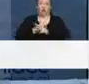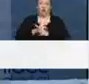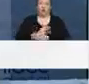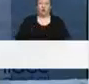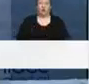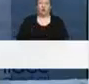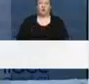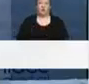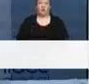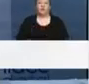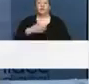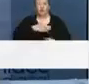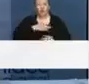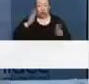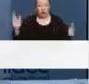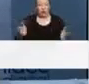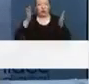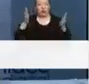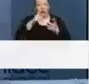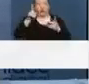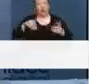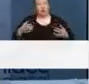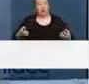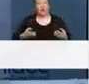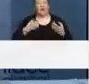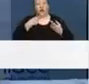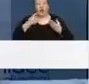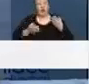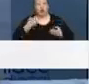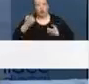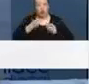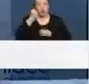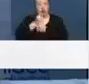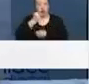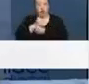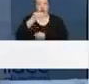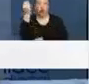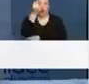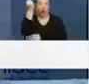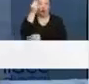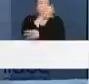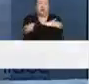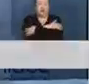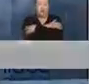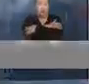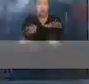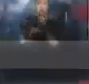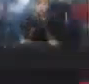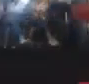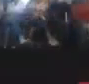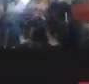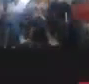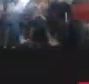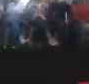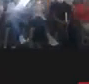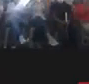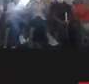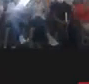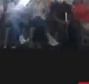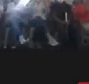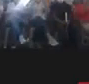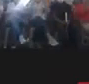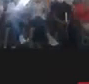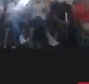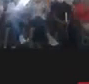ánimo ánimo sobre todo a los jóvenes y experimentos que animó a algunas veces y me abrazó a compañeros que nos está haciendo en el